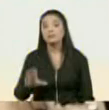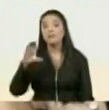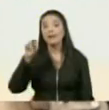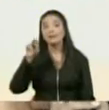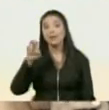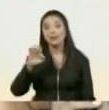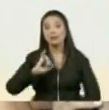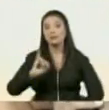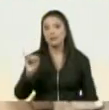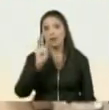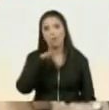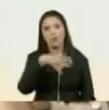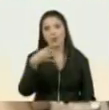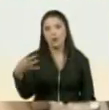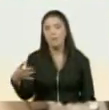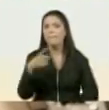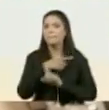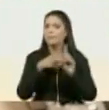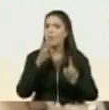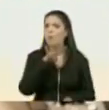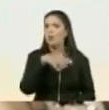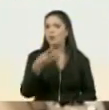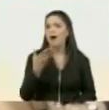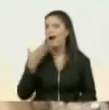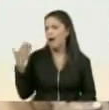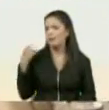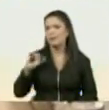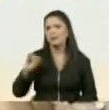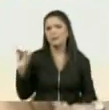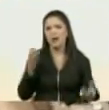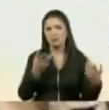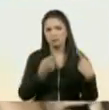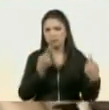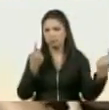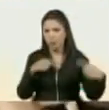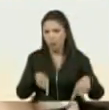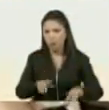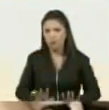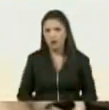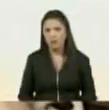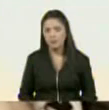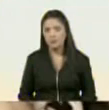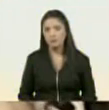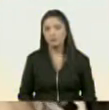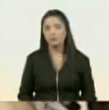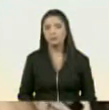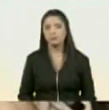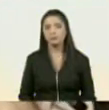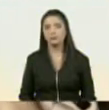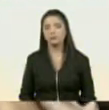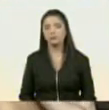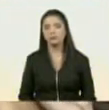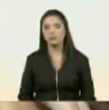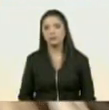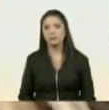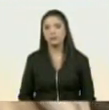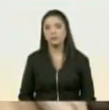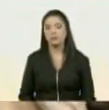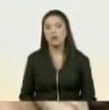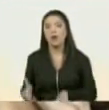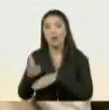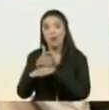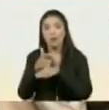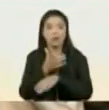cronograma, además un cronograma que había sido previamente acordado con la oposición. Revisa los acuerdos que se